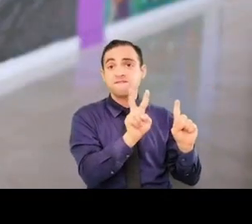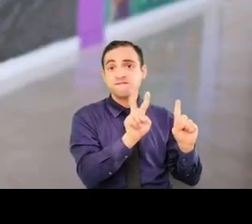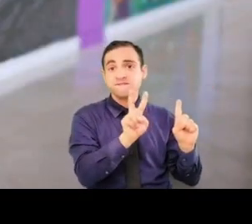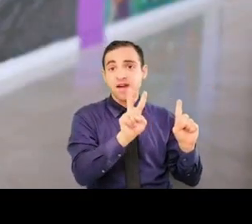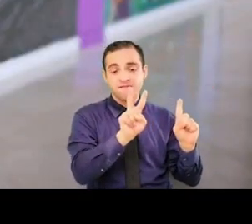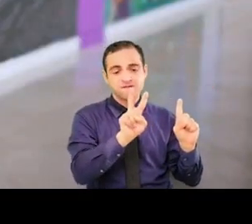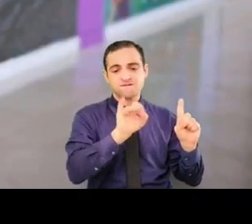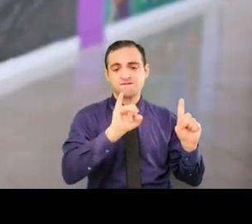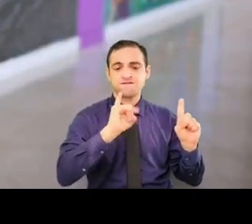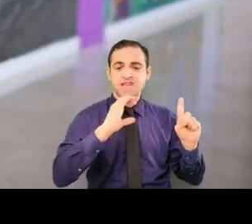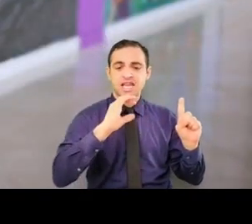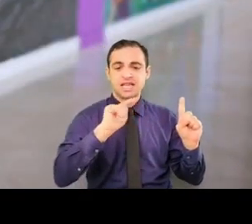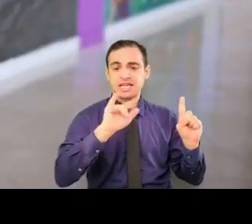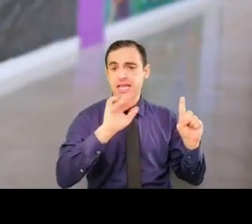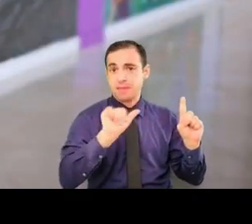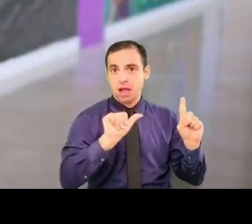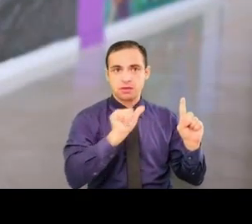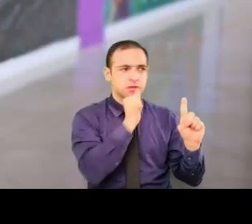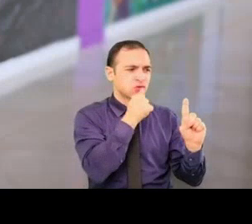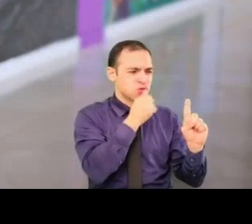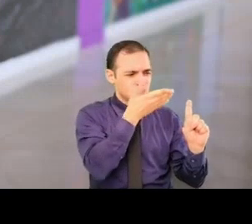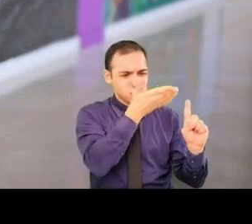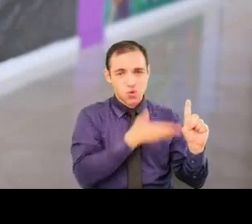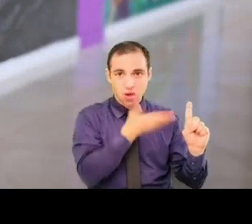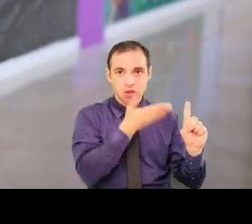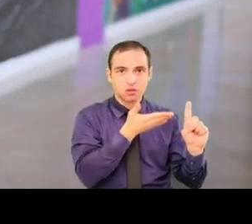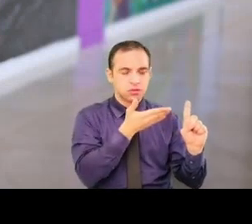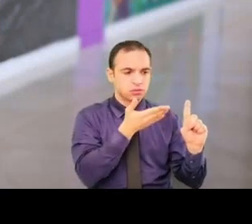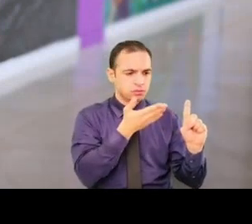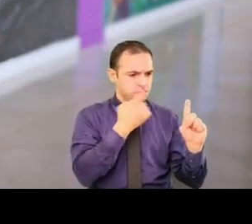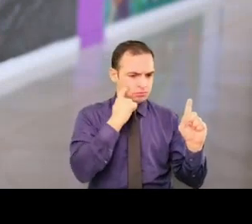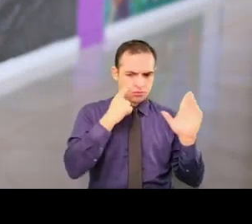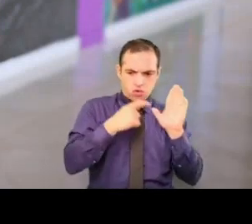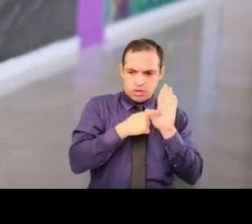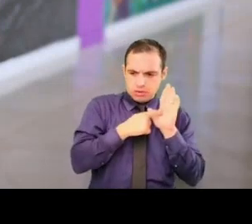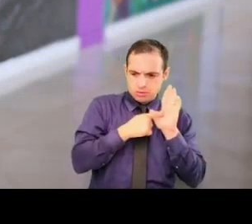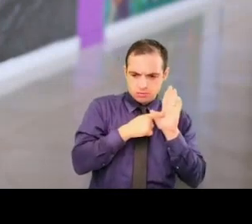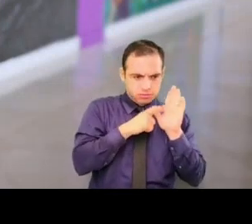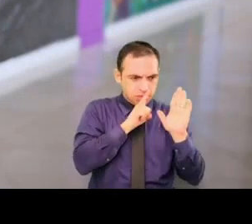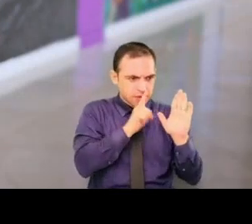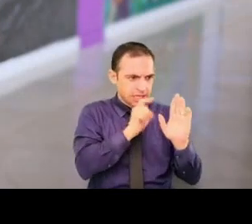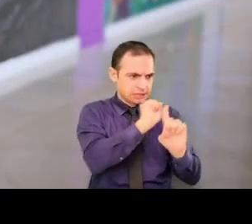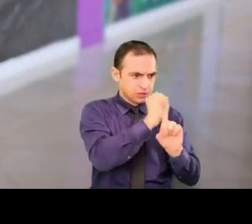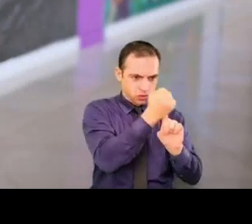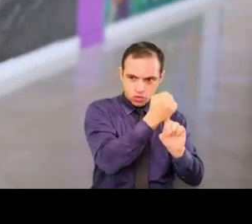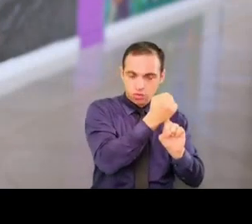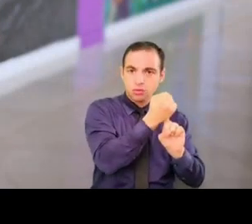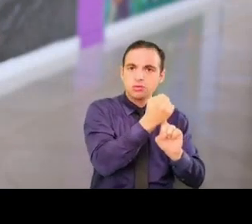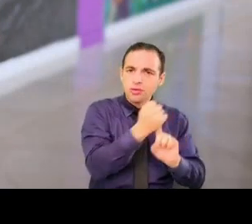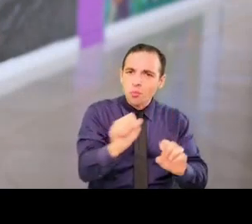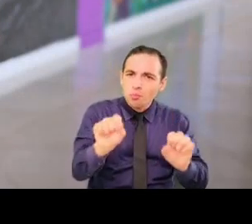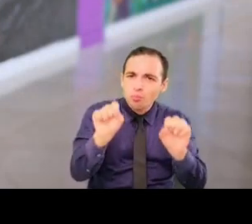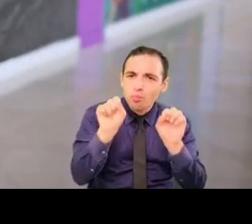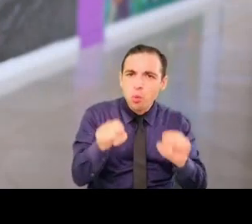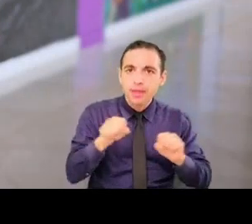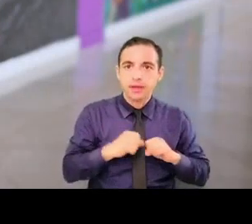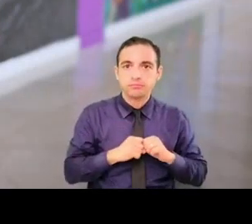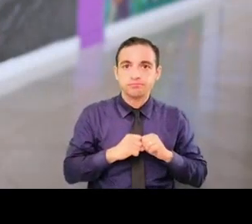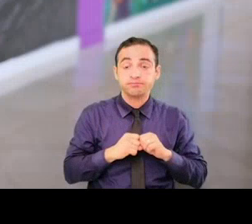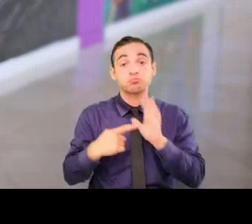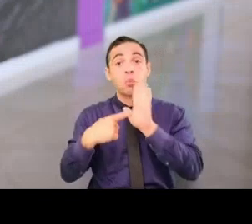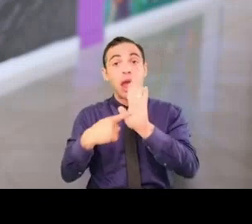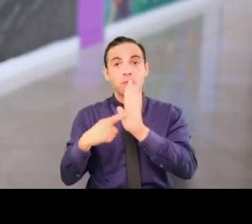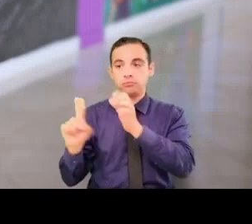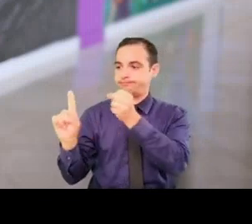tiene una posible víctima es como detectar de manera preventiva una conducta que puede lastimarla y así evitar serlo y se puede